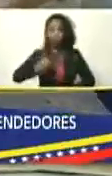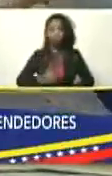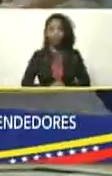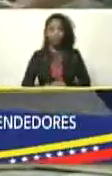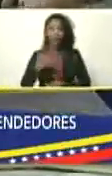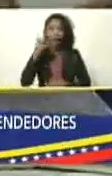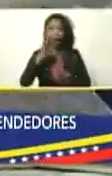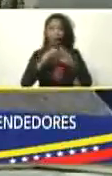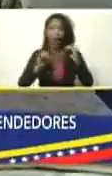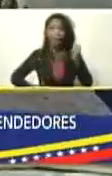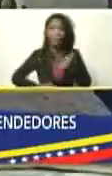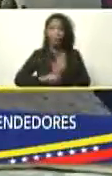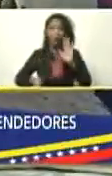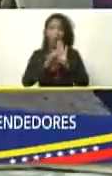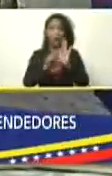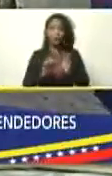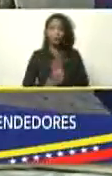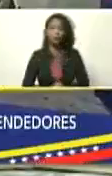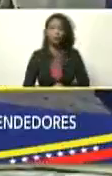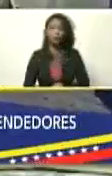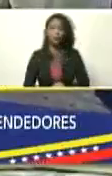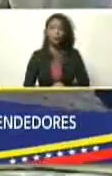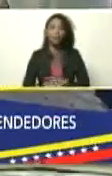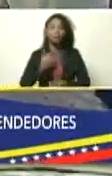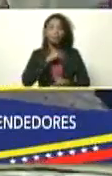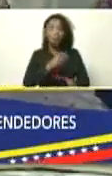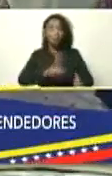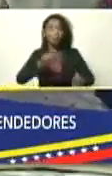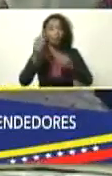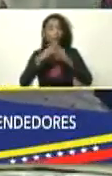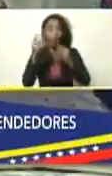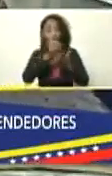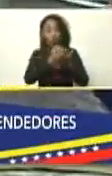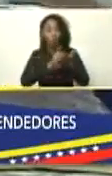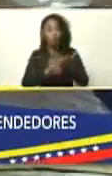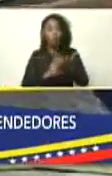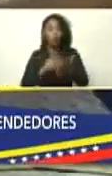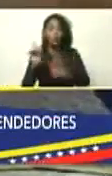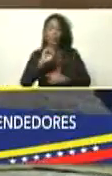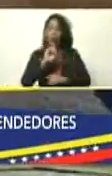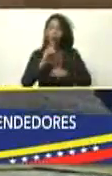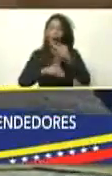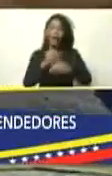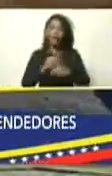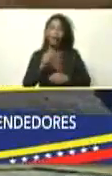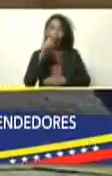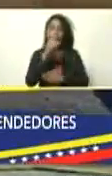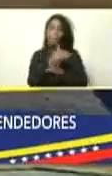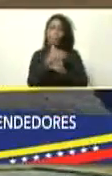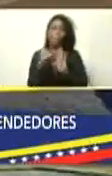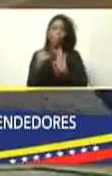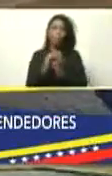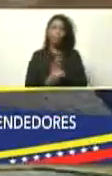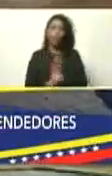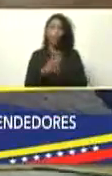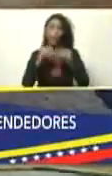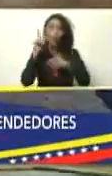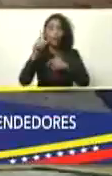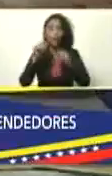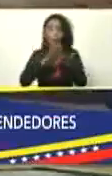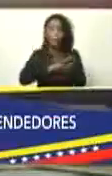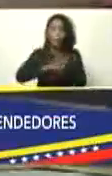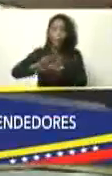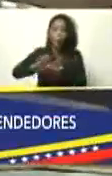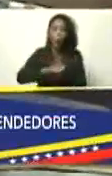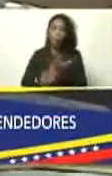todo el apoyo legal. Le damos toda la documentación sin que tengan que gastar ni un medio. Todas sus fotocopias se las